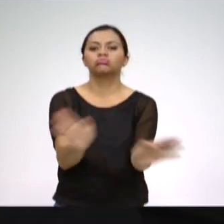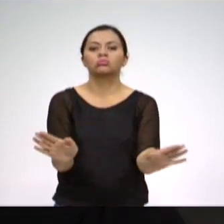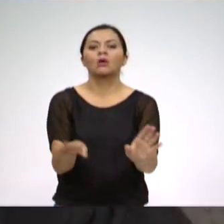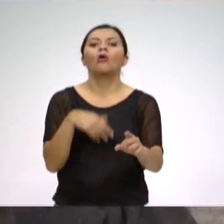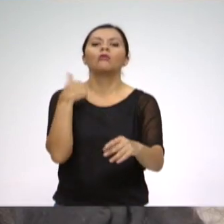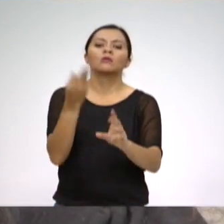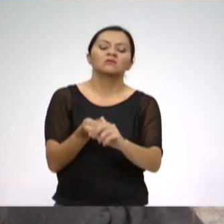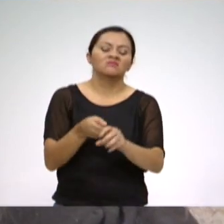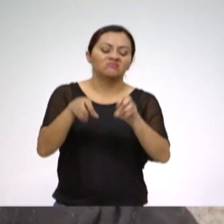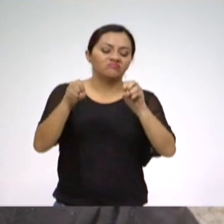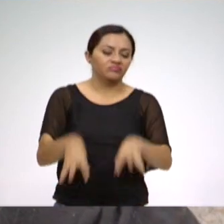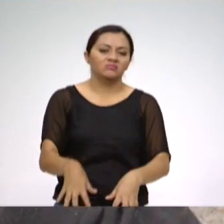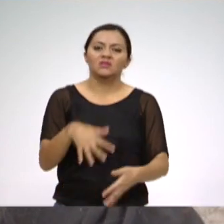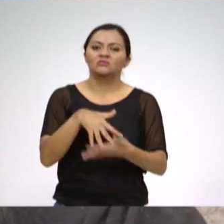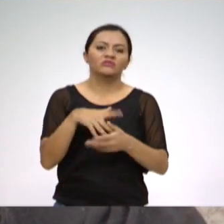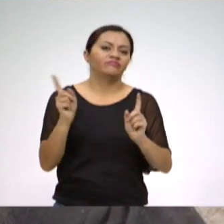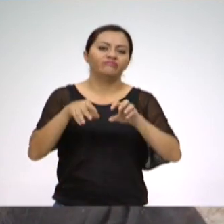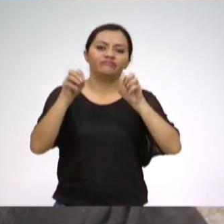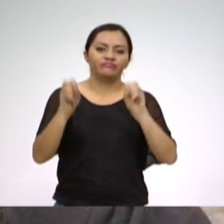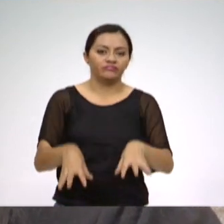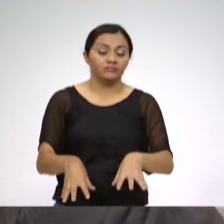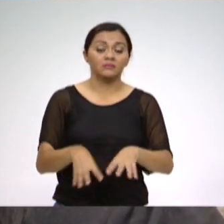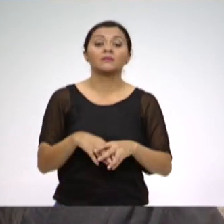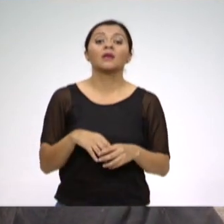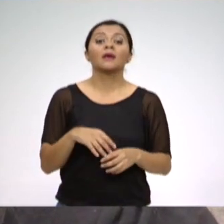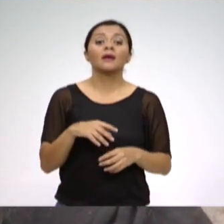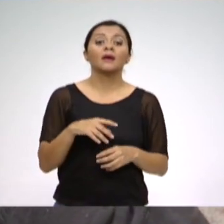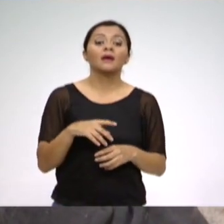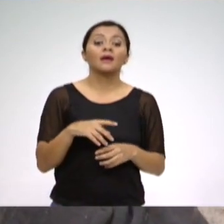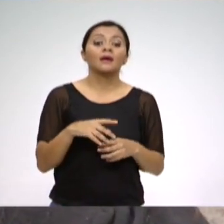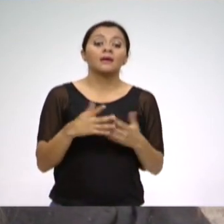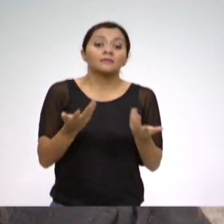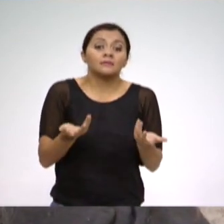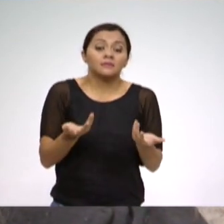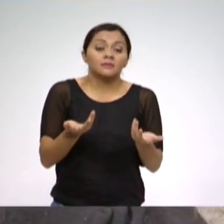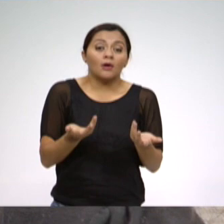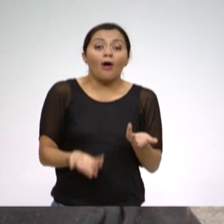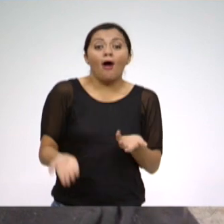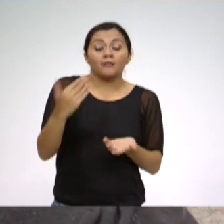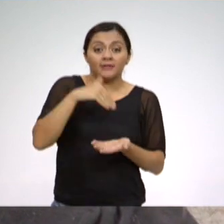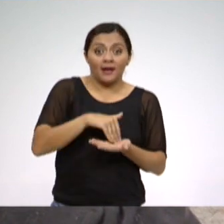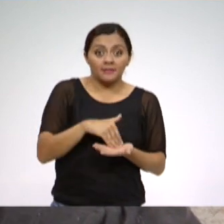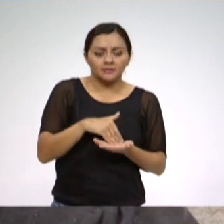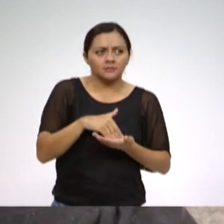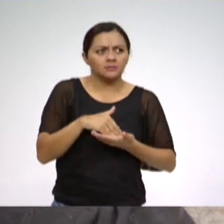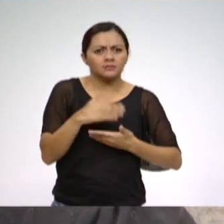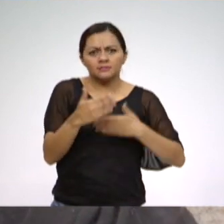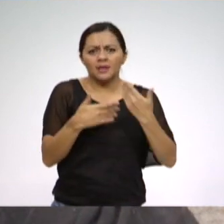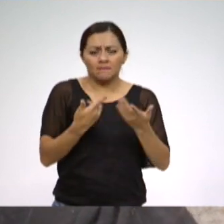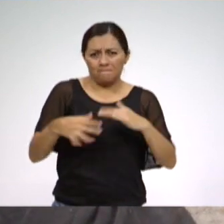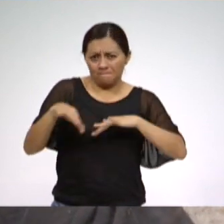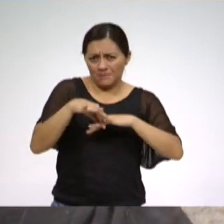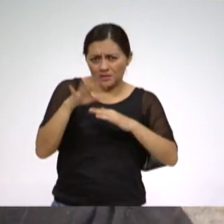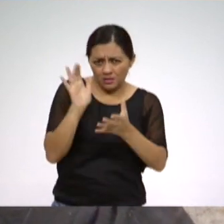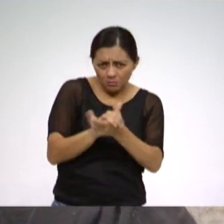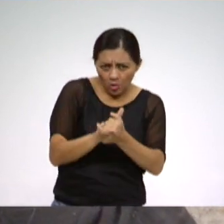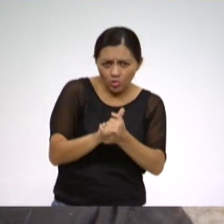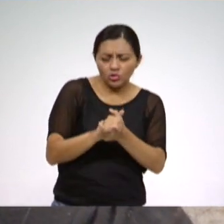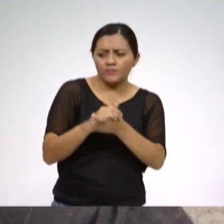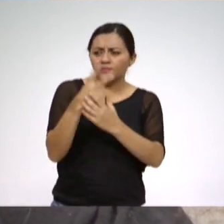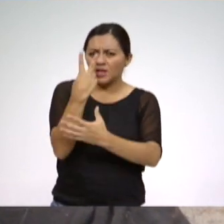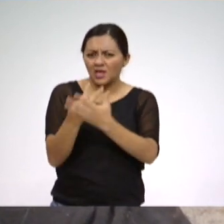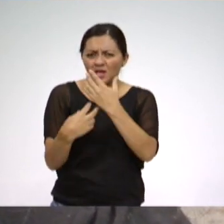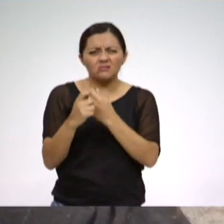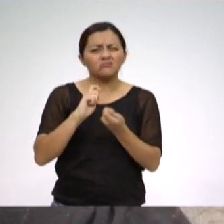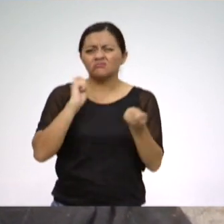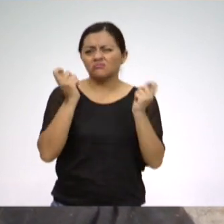del colegio. Y ya luego que uno se mete en esas cosas del matrimonio, de los hijos,